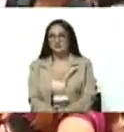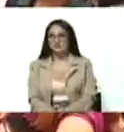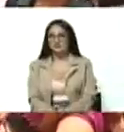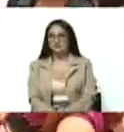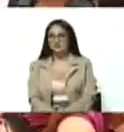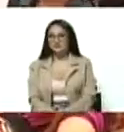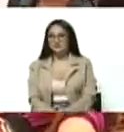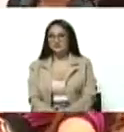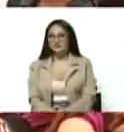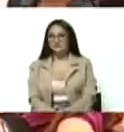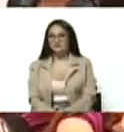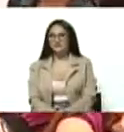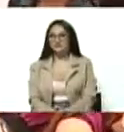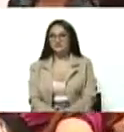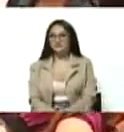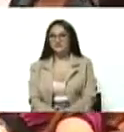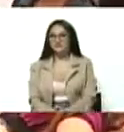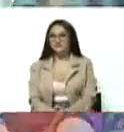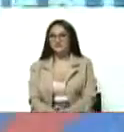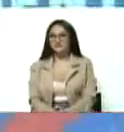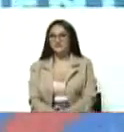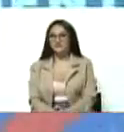Vaya por allá, alguien de los que trabaja allá, ¿ves?